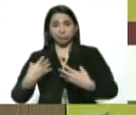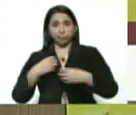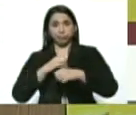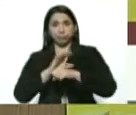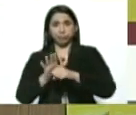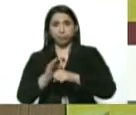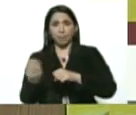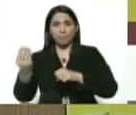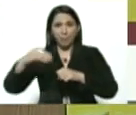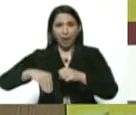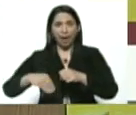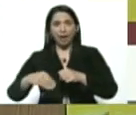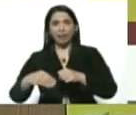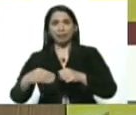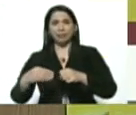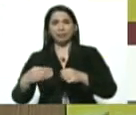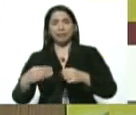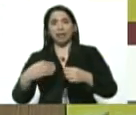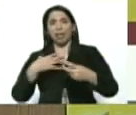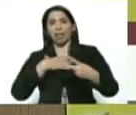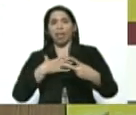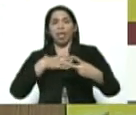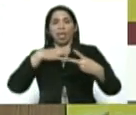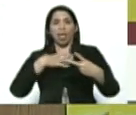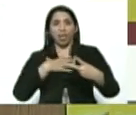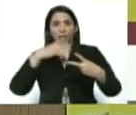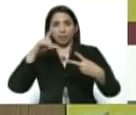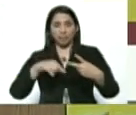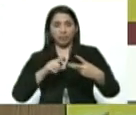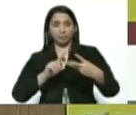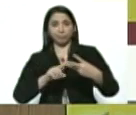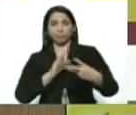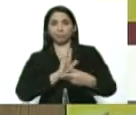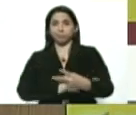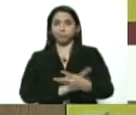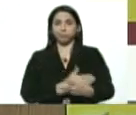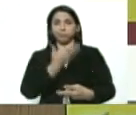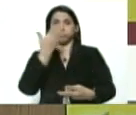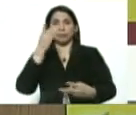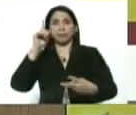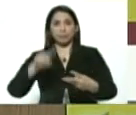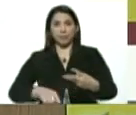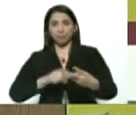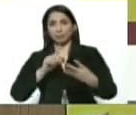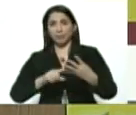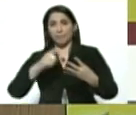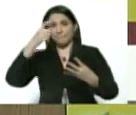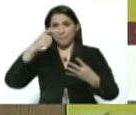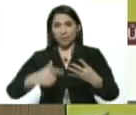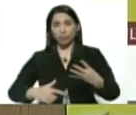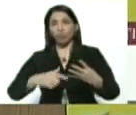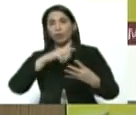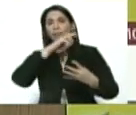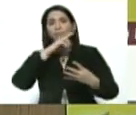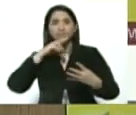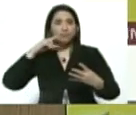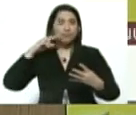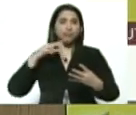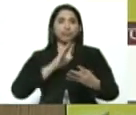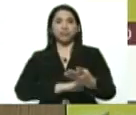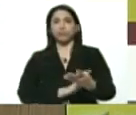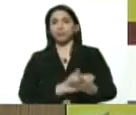kobe 19 asma bronquial tuvo hipertensión arterial y también era una persona diabética mal